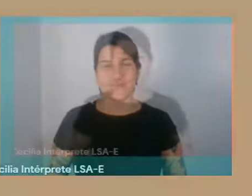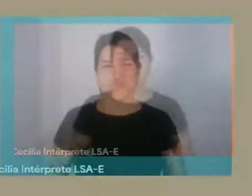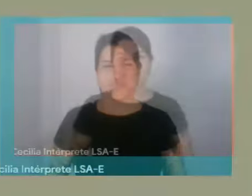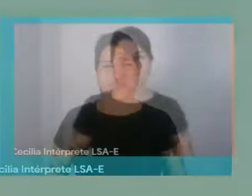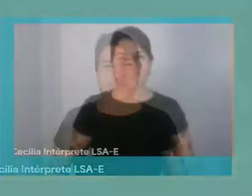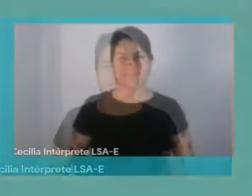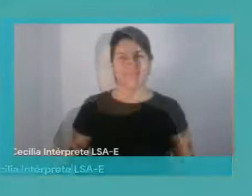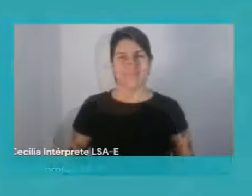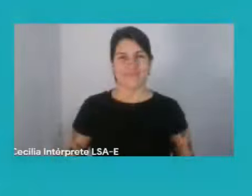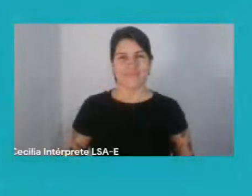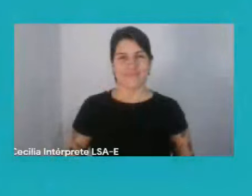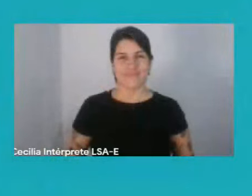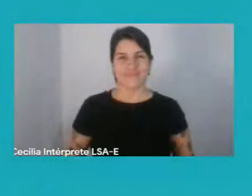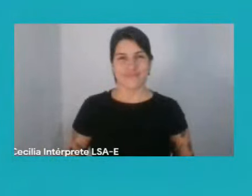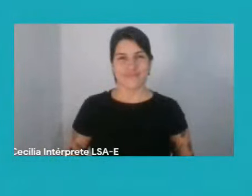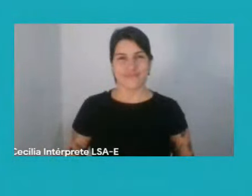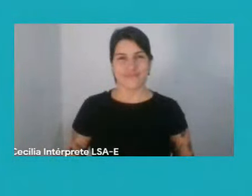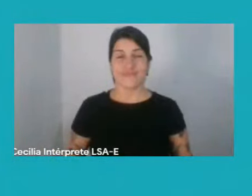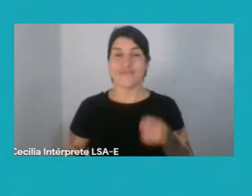La ESI